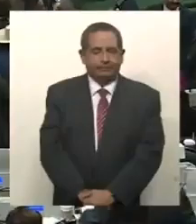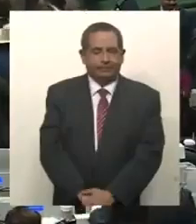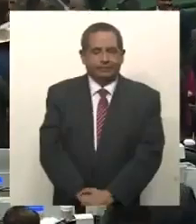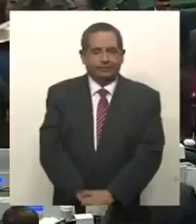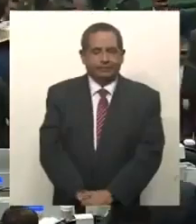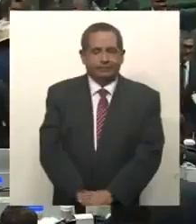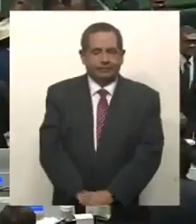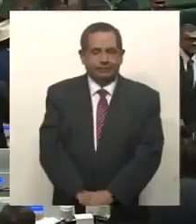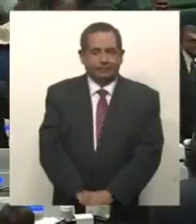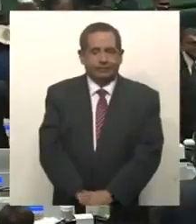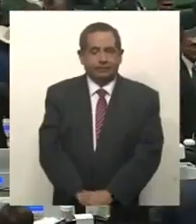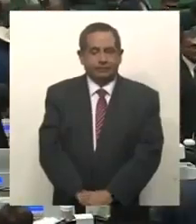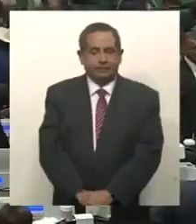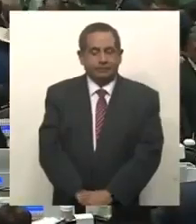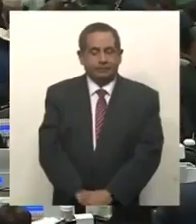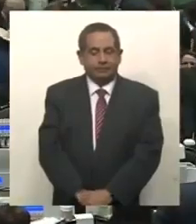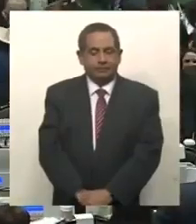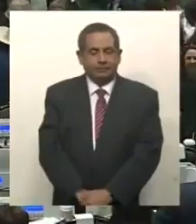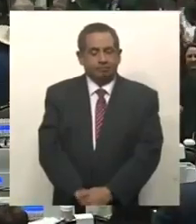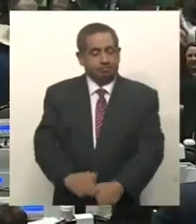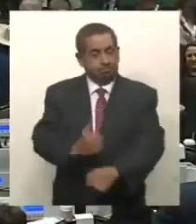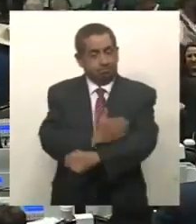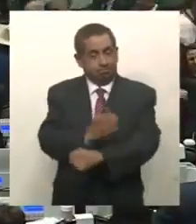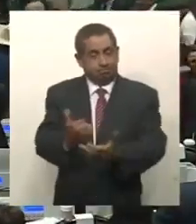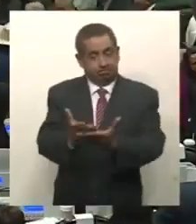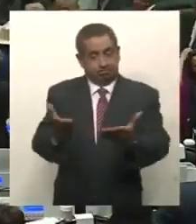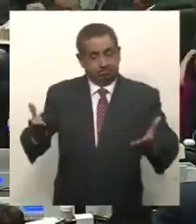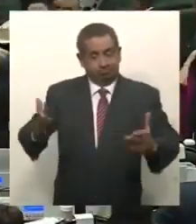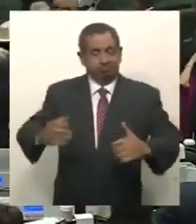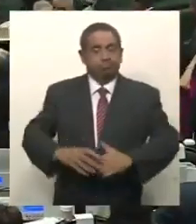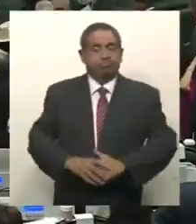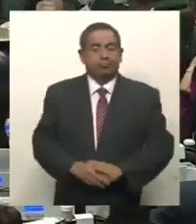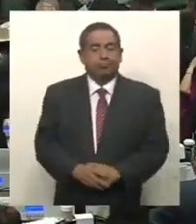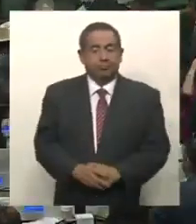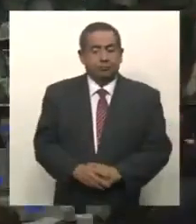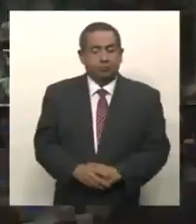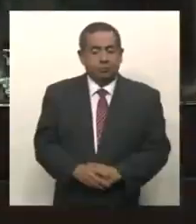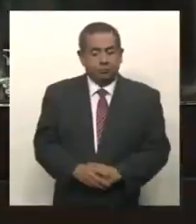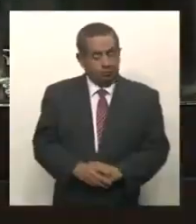Compañeras y compañeros, en el guión